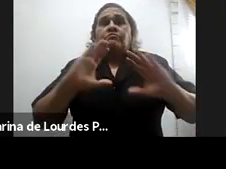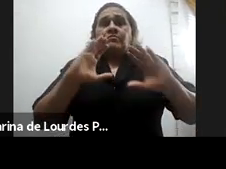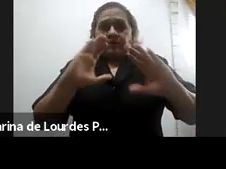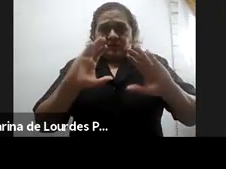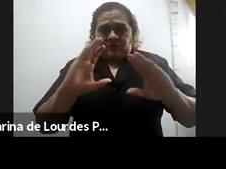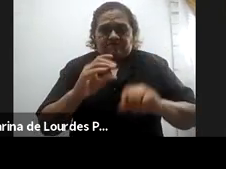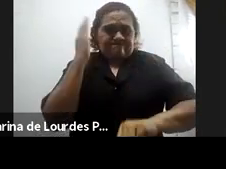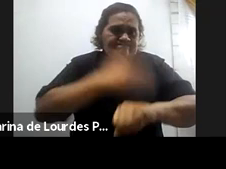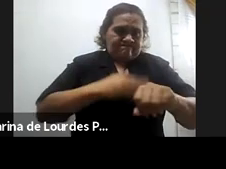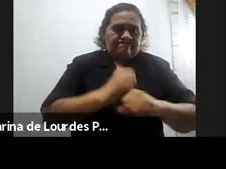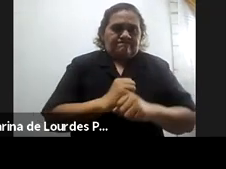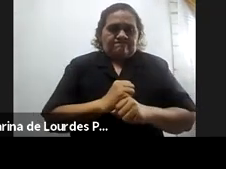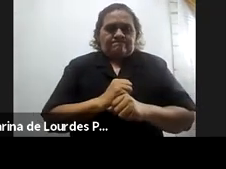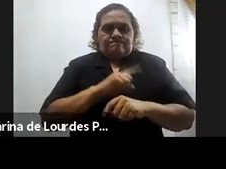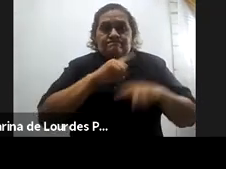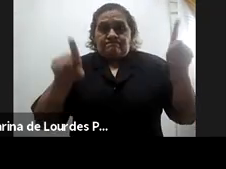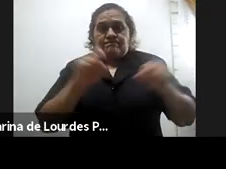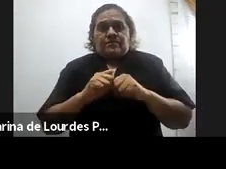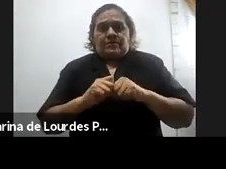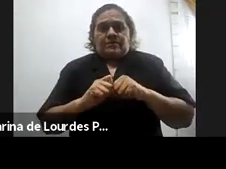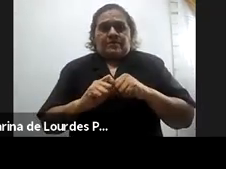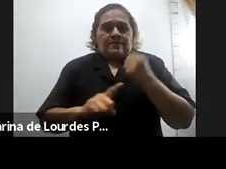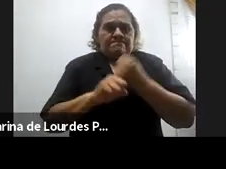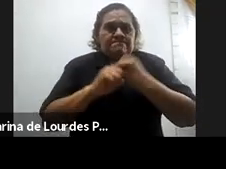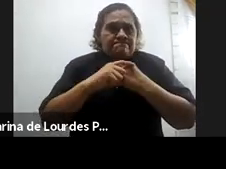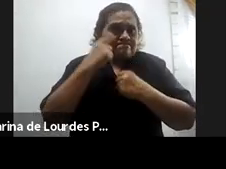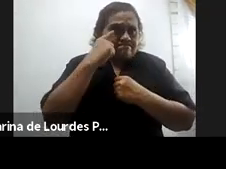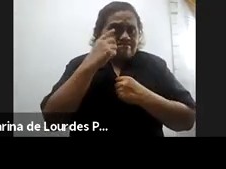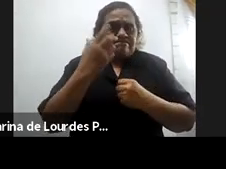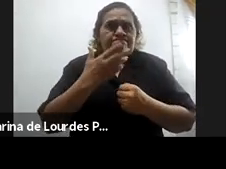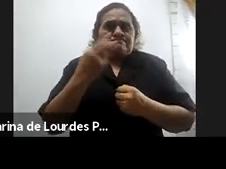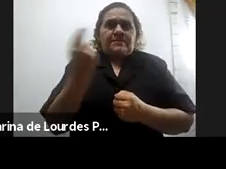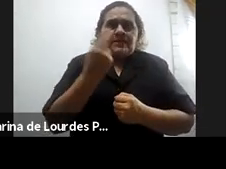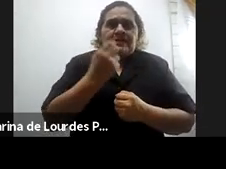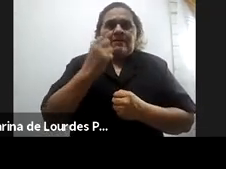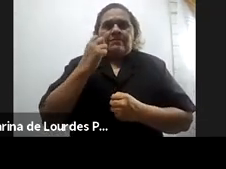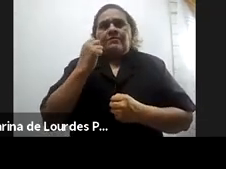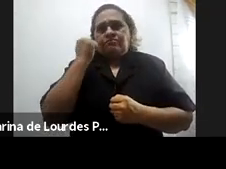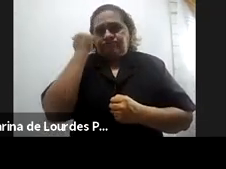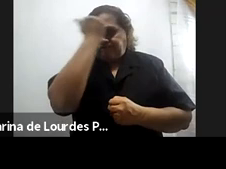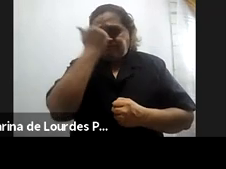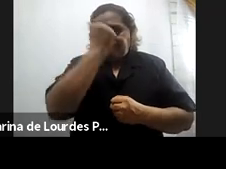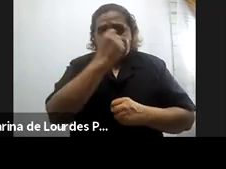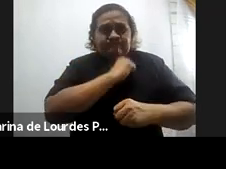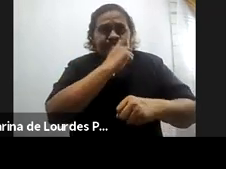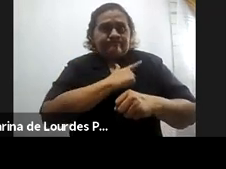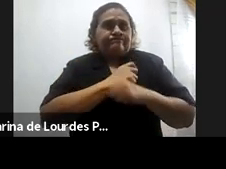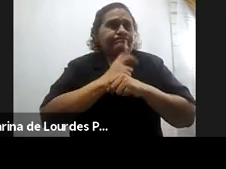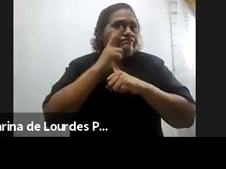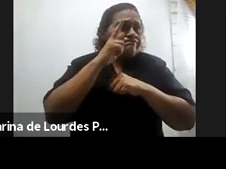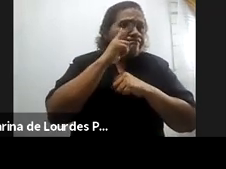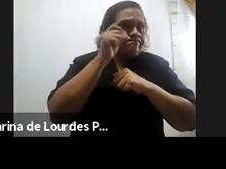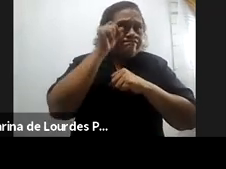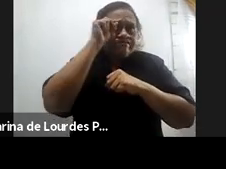A diferencia del daño en la retina, que requiere un estudio, ¿no? Por parte de un especialista que revise el fondo de ojo, que